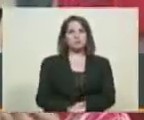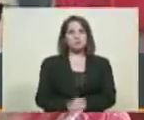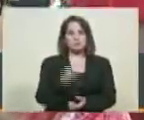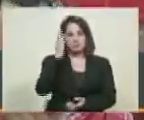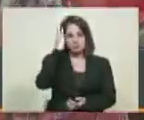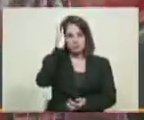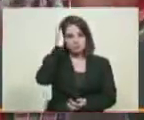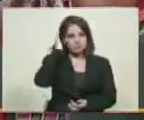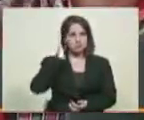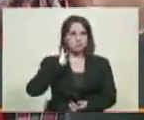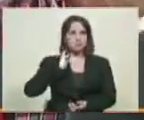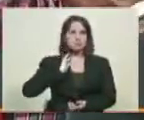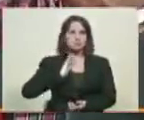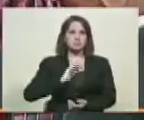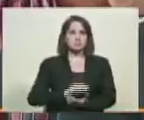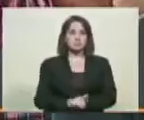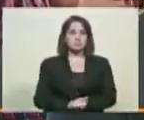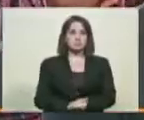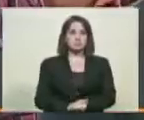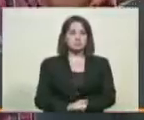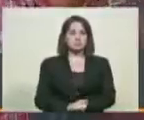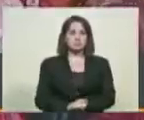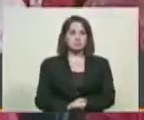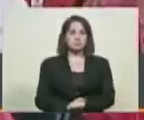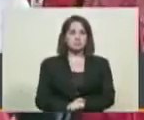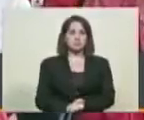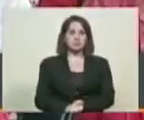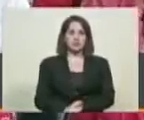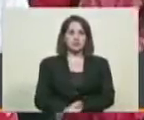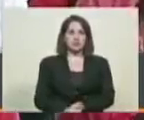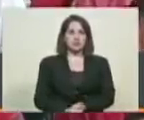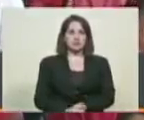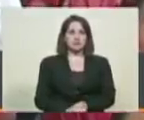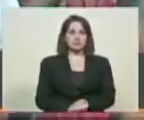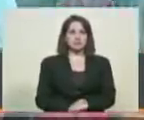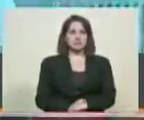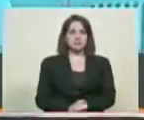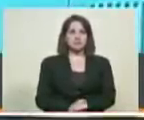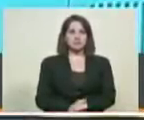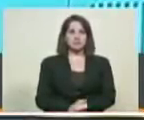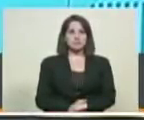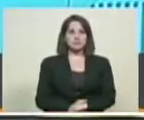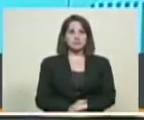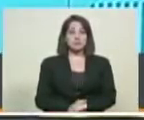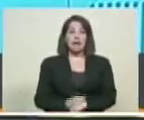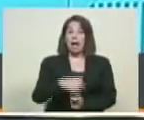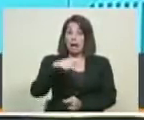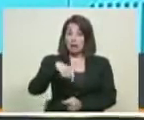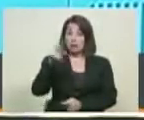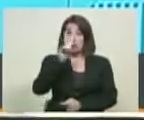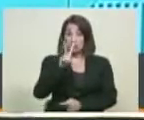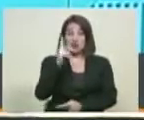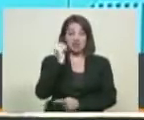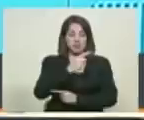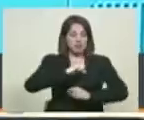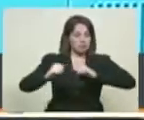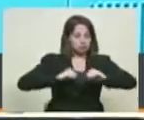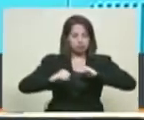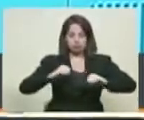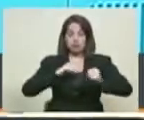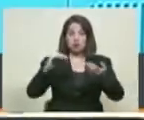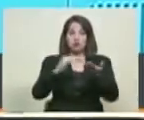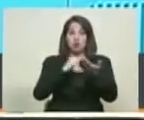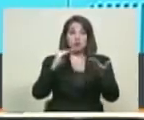Tenemos que construir en la agenda económica bolivariana un poderoso motor de soluciones y del